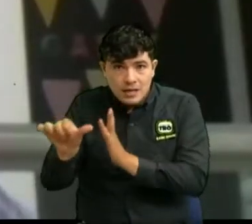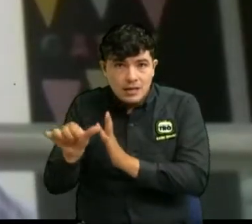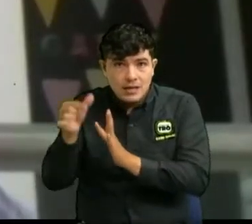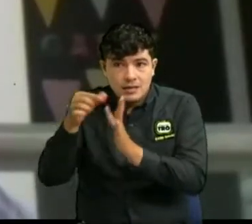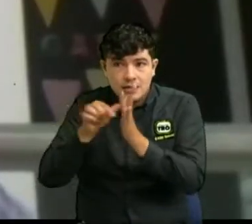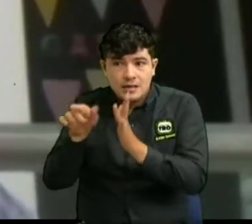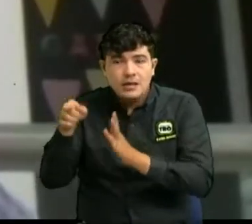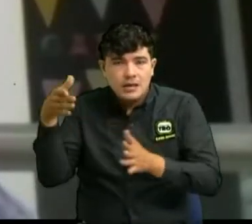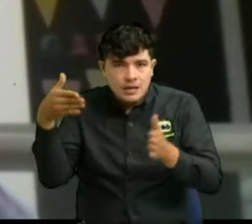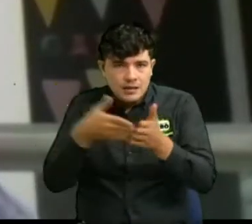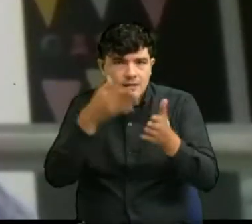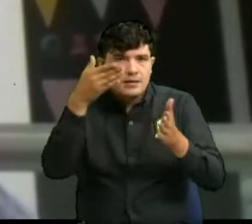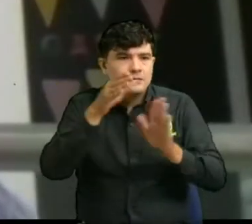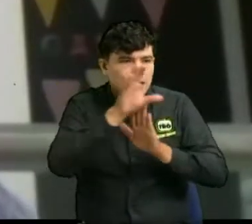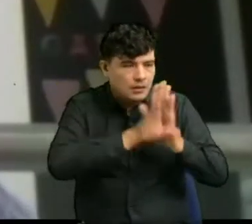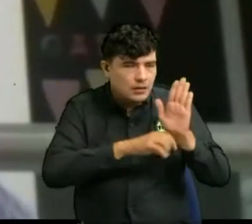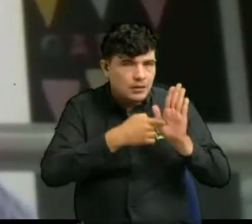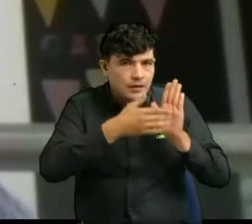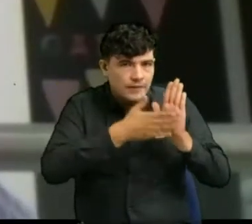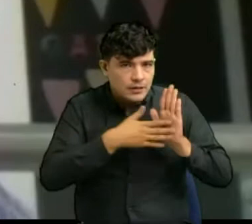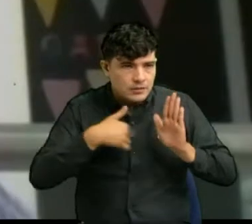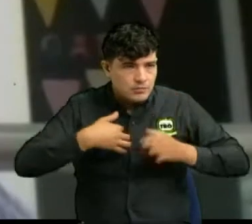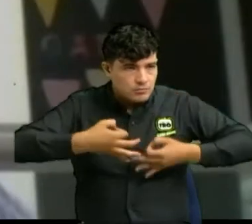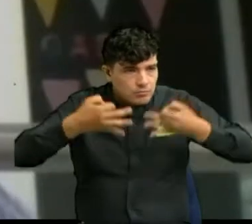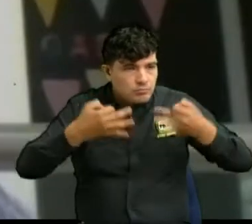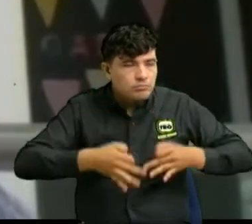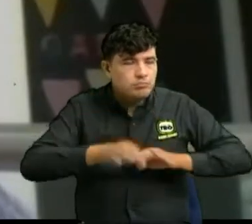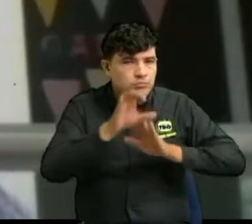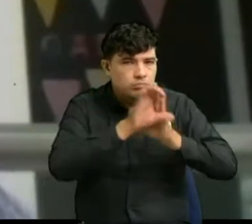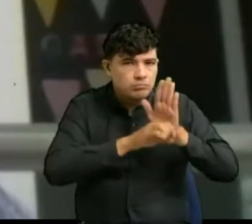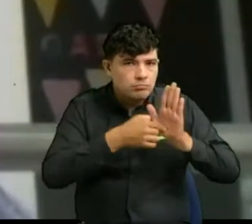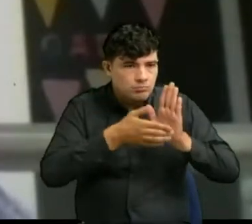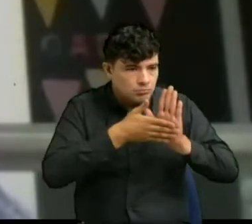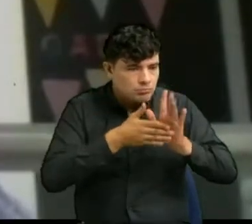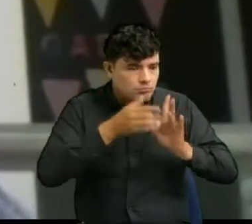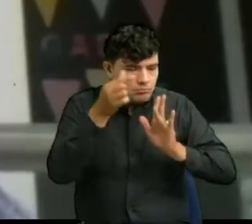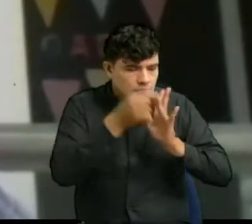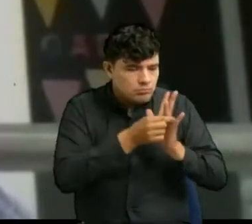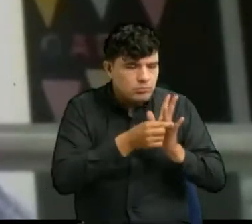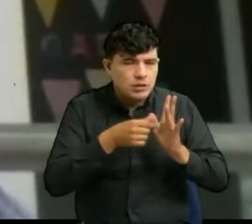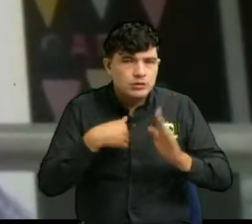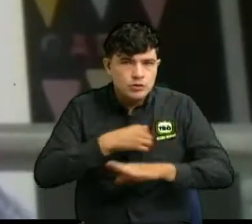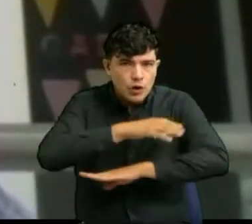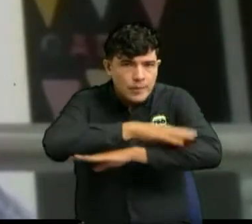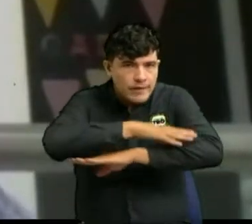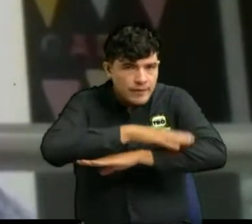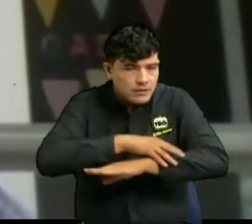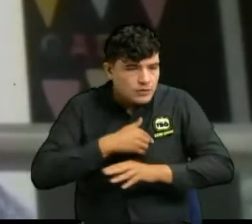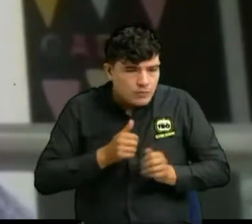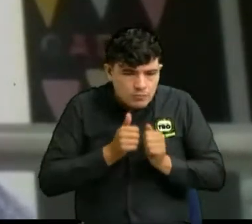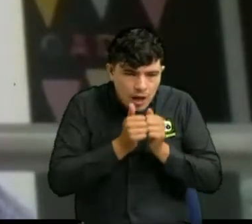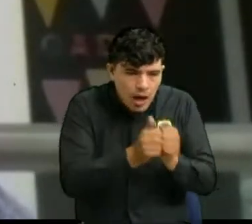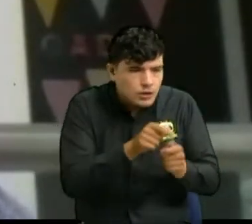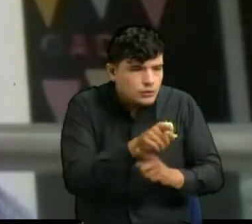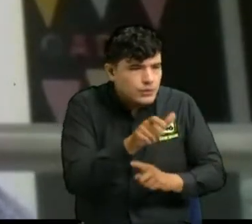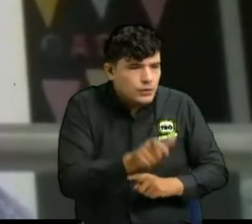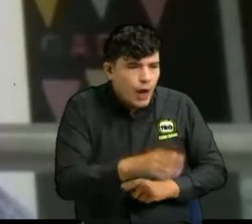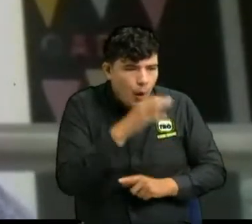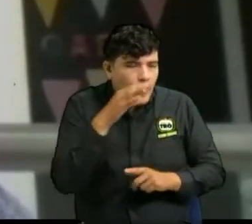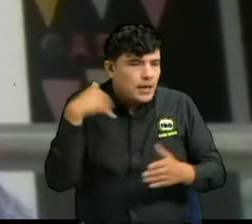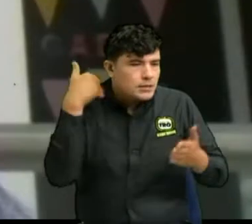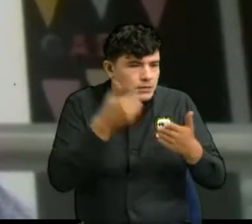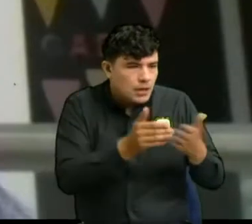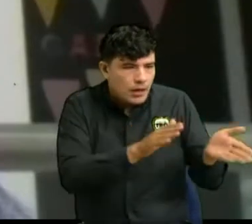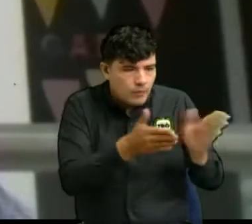demanda, acreditar su vínculo matrimonial, acreditar esa convivencia hasta el momento del fallecimiento, y si la